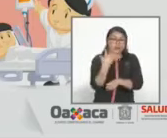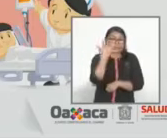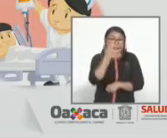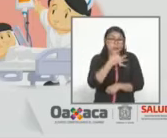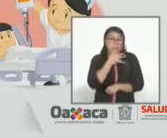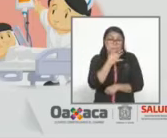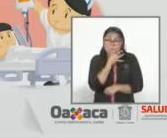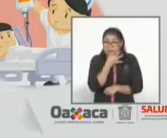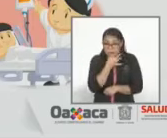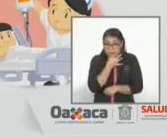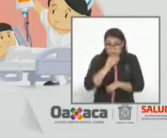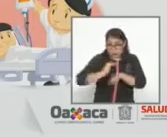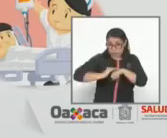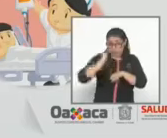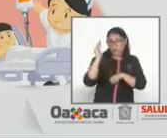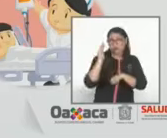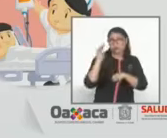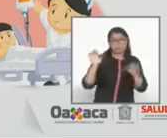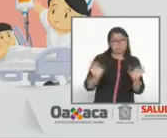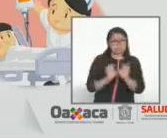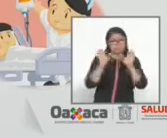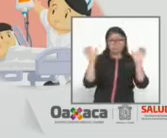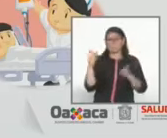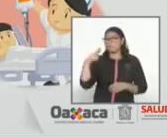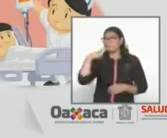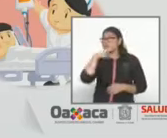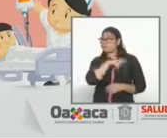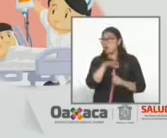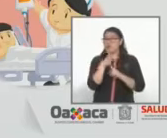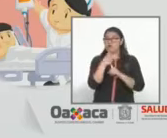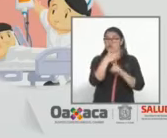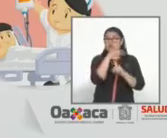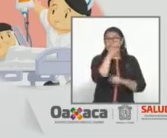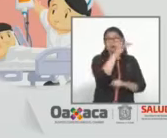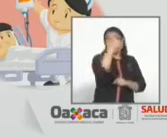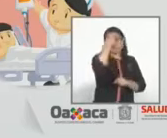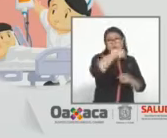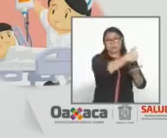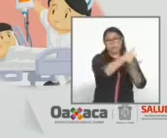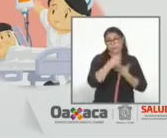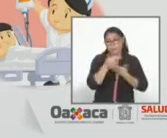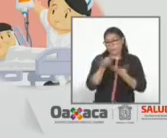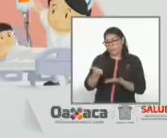de alarma y tenemos que llamar inmediatamente a una ambulancia.